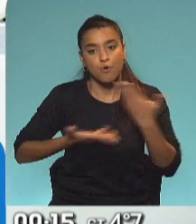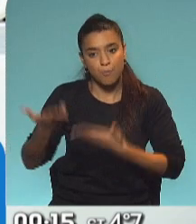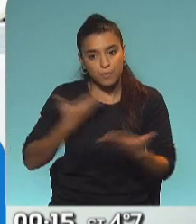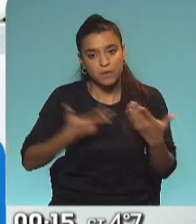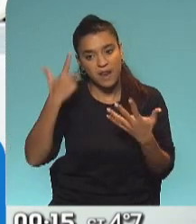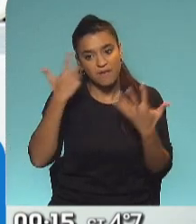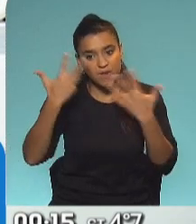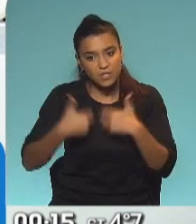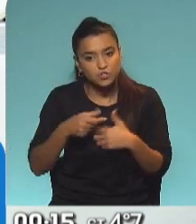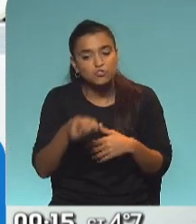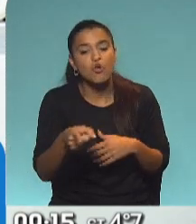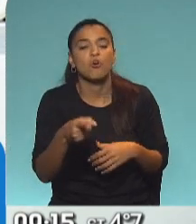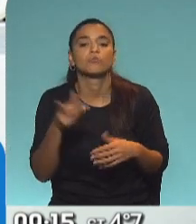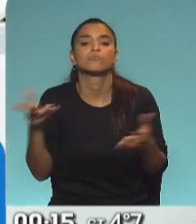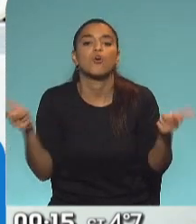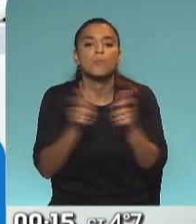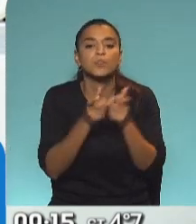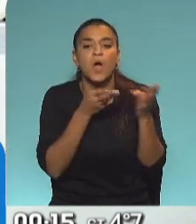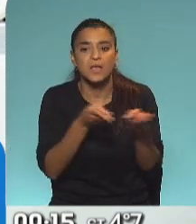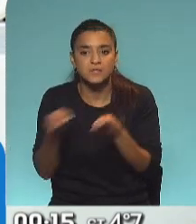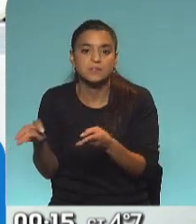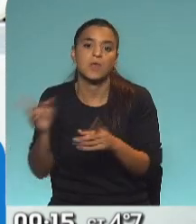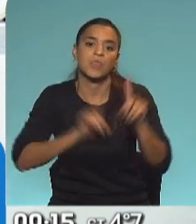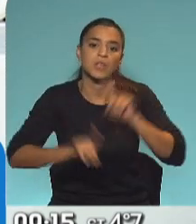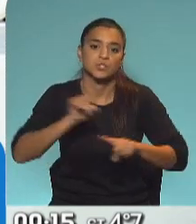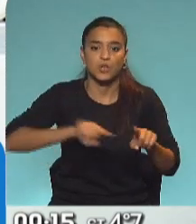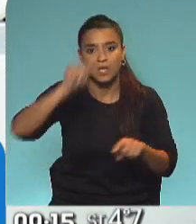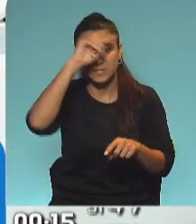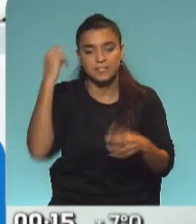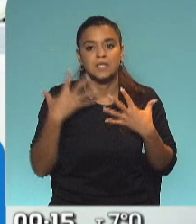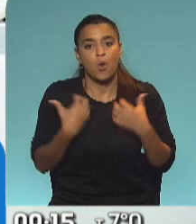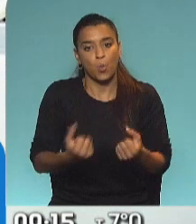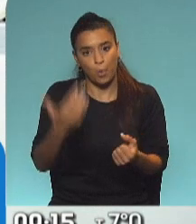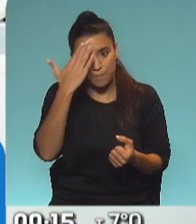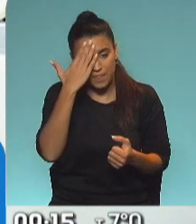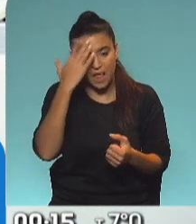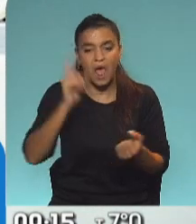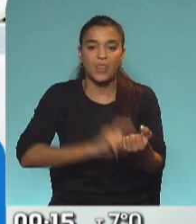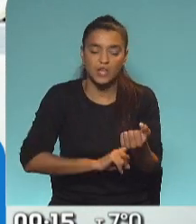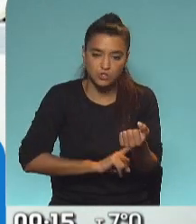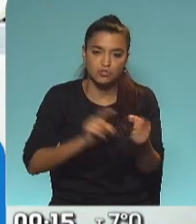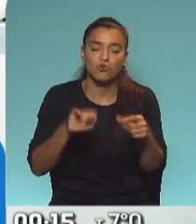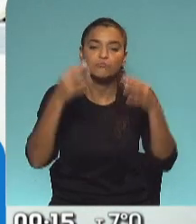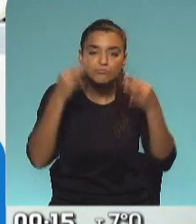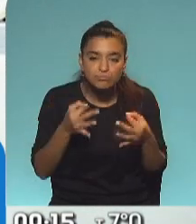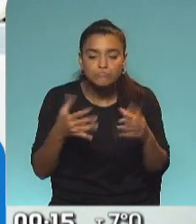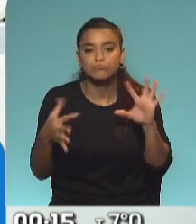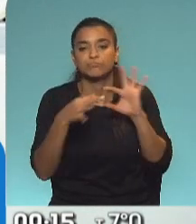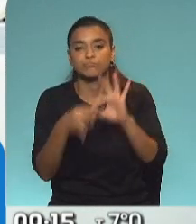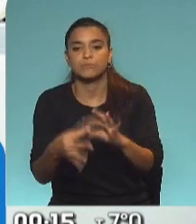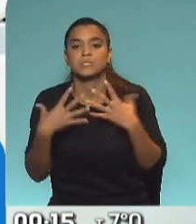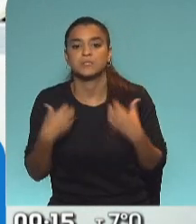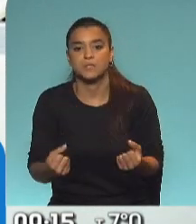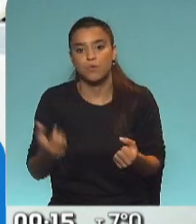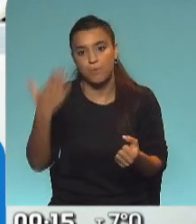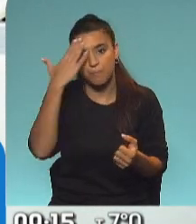una reflexión desde el Comité de Asesores de la Dirección Nacional de Salud Mental y Adicciones, particularmente en relación a salud mental